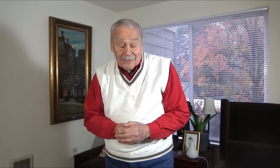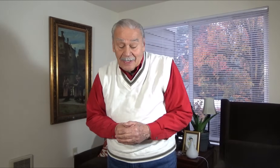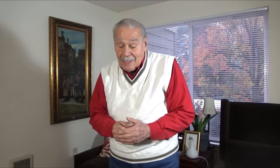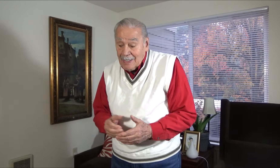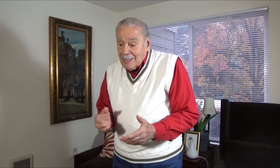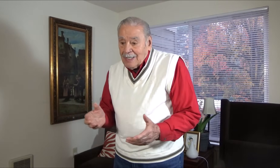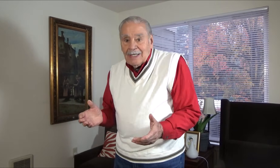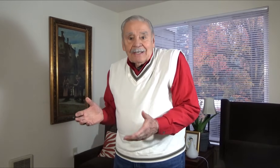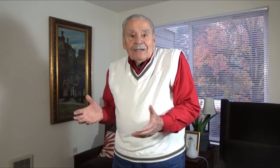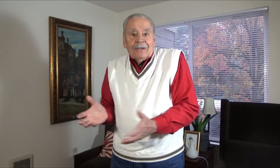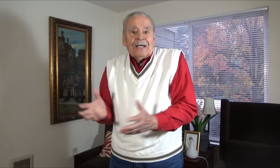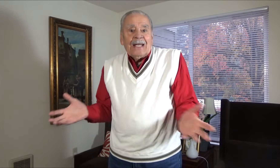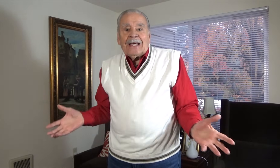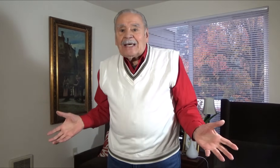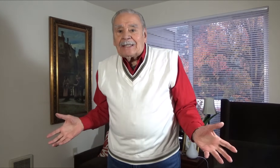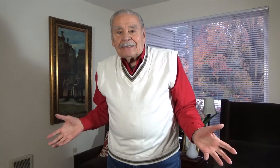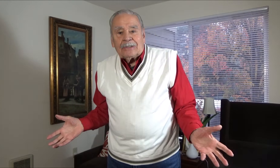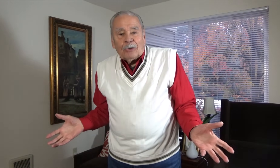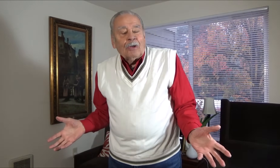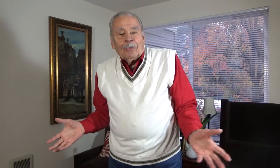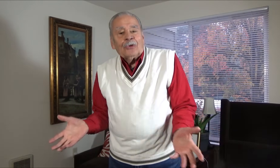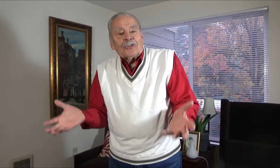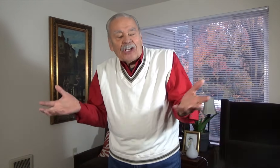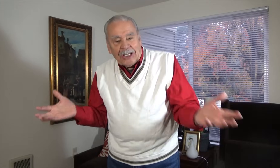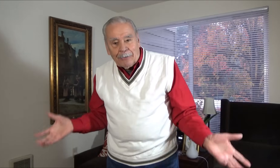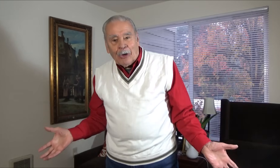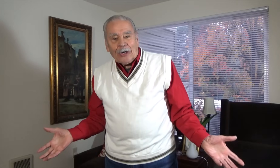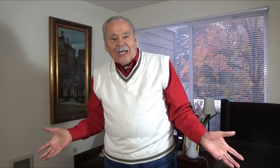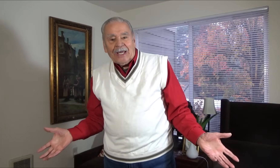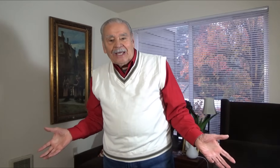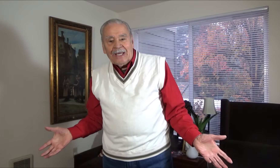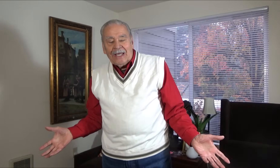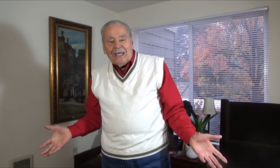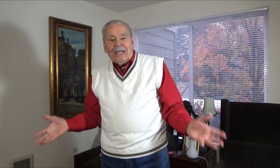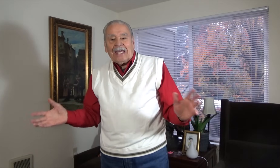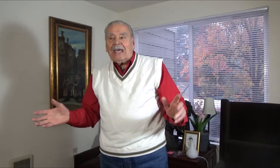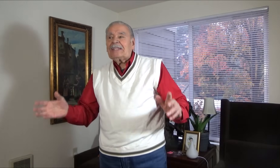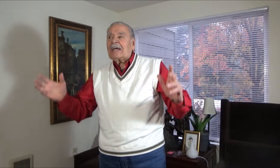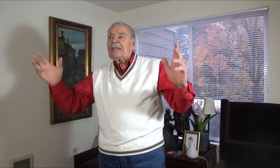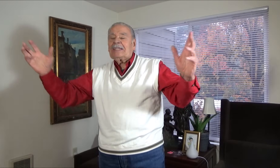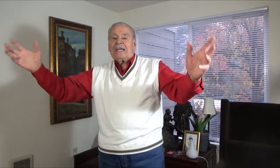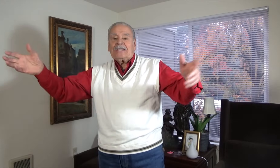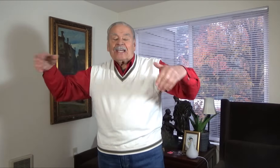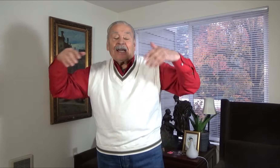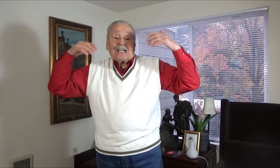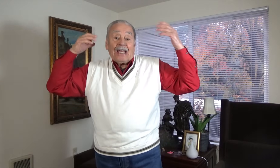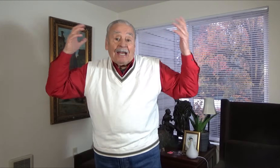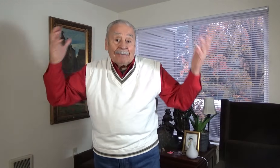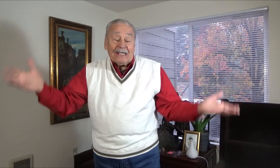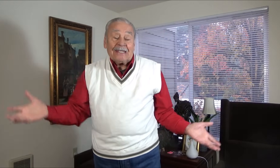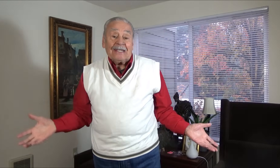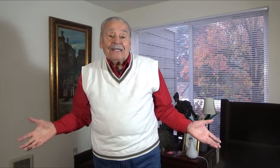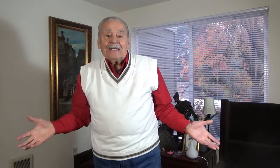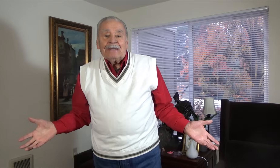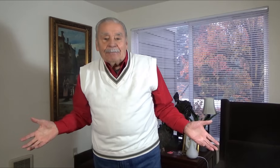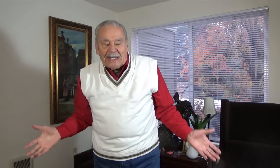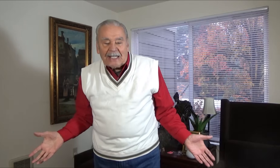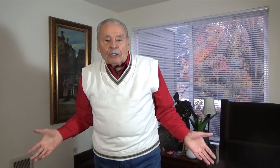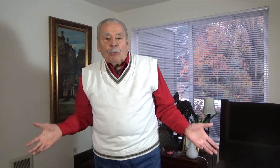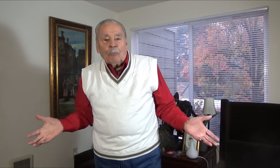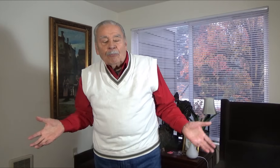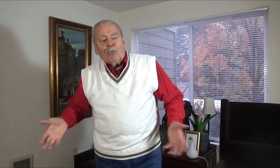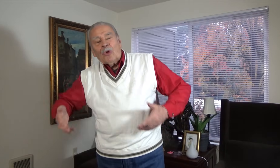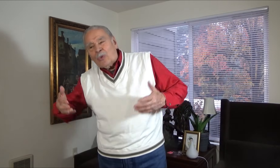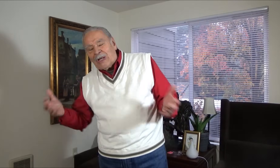mes. Ojalá que todo el mundo se equivoque y que esta gente que llega realmente